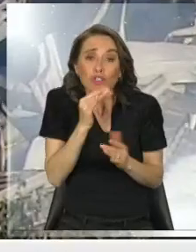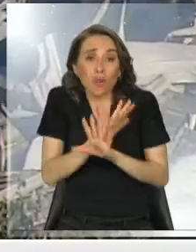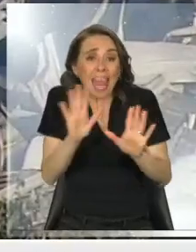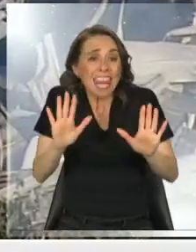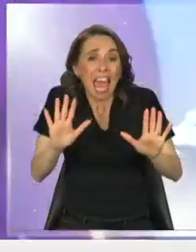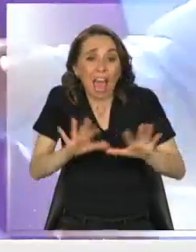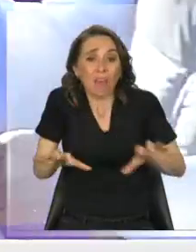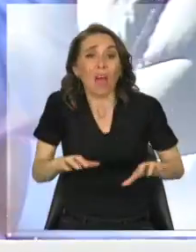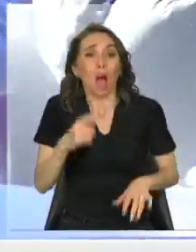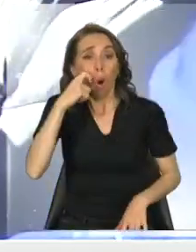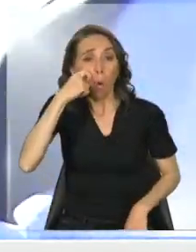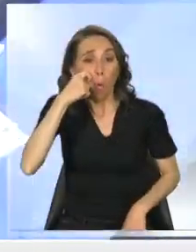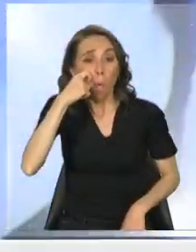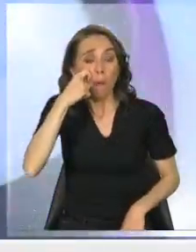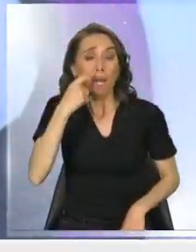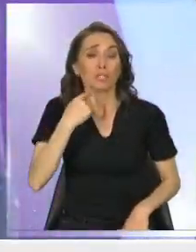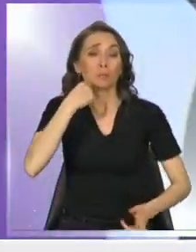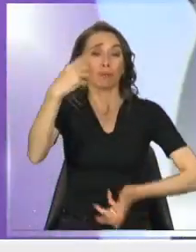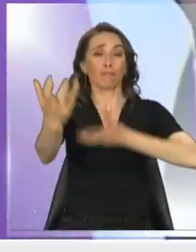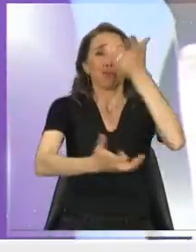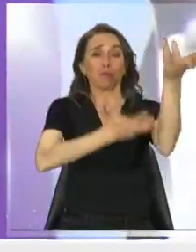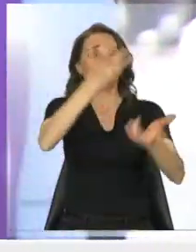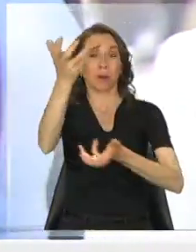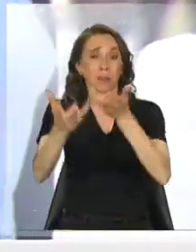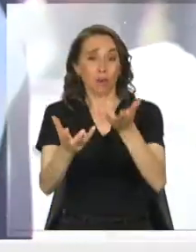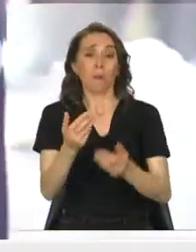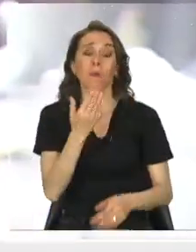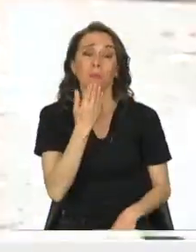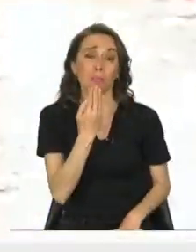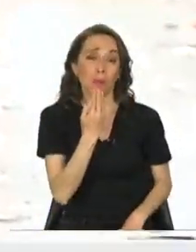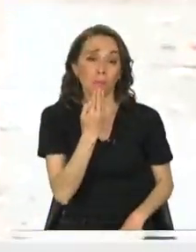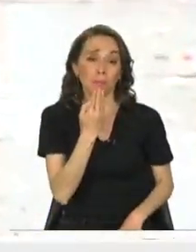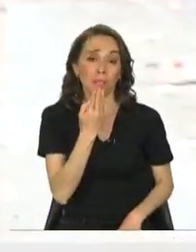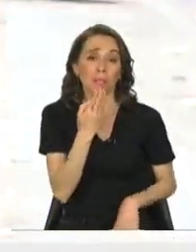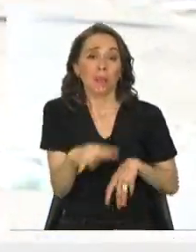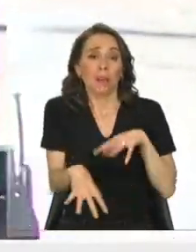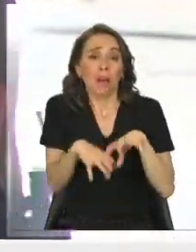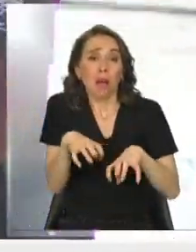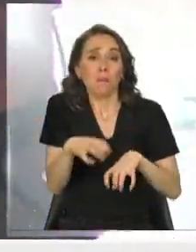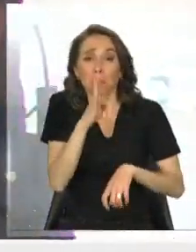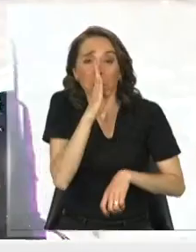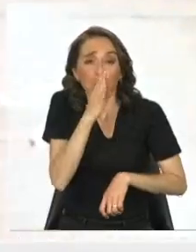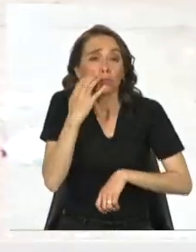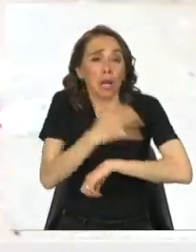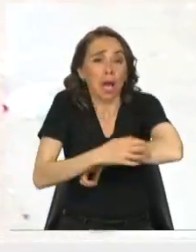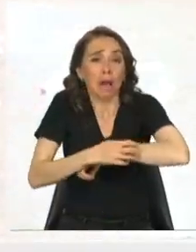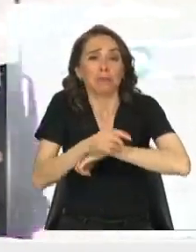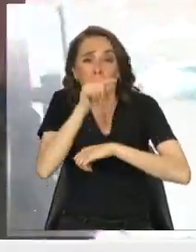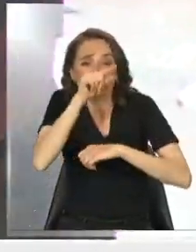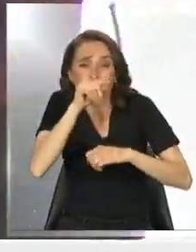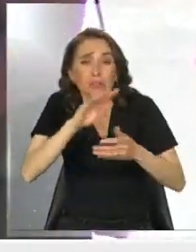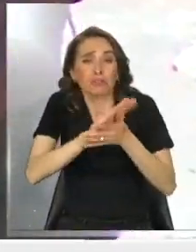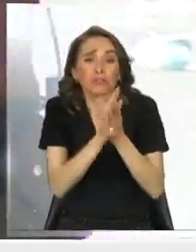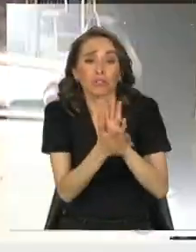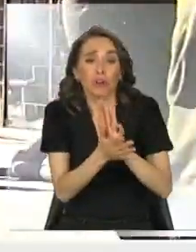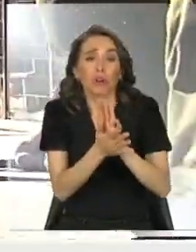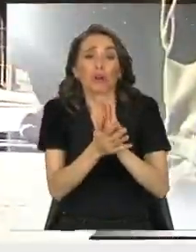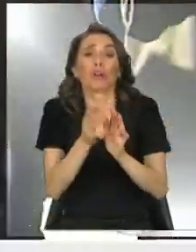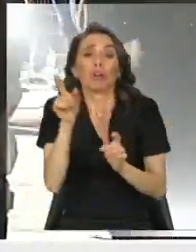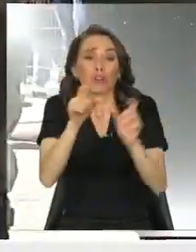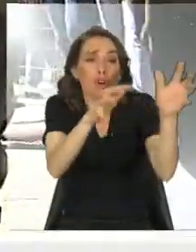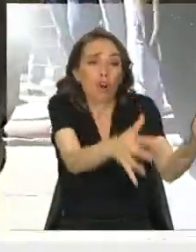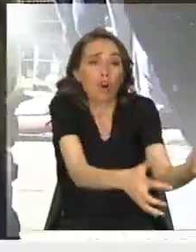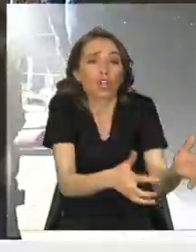los humanos se vieron afectados con el incendio, también las mascotas. Muchas de ellas debieron ser